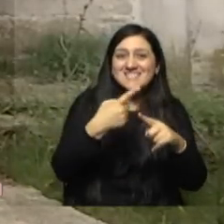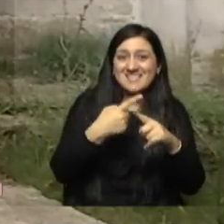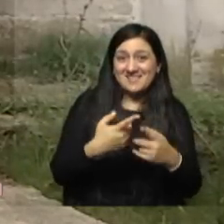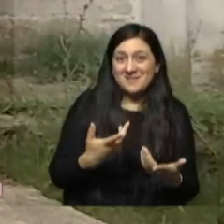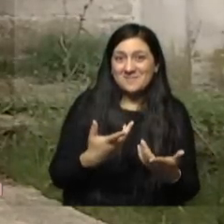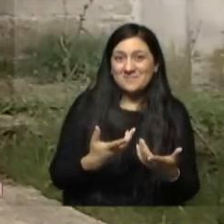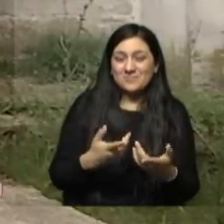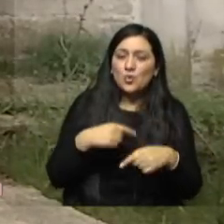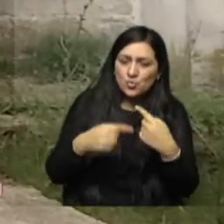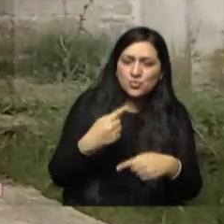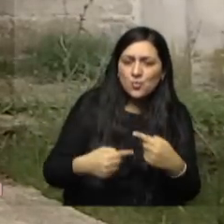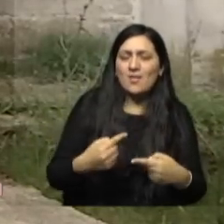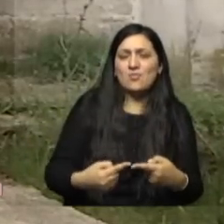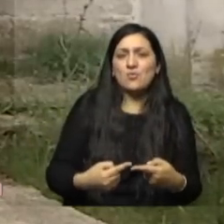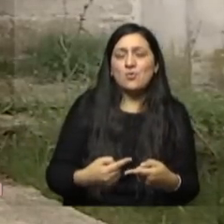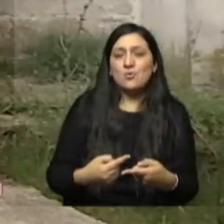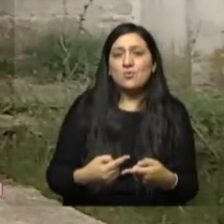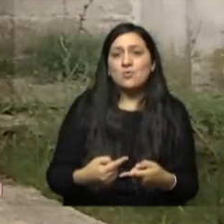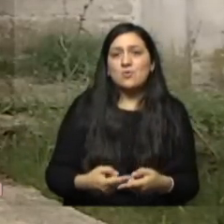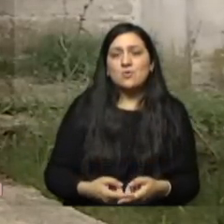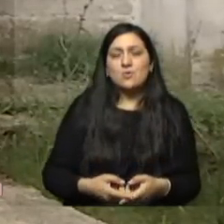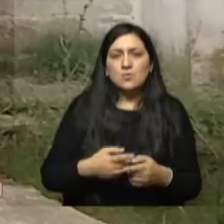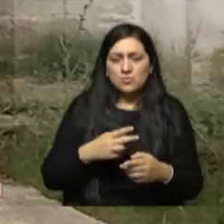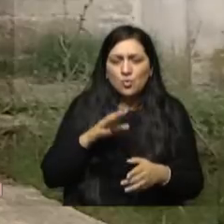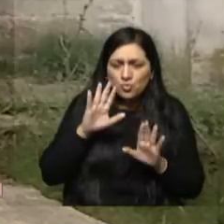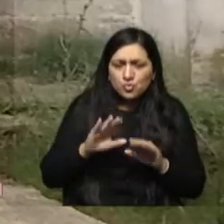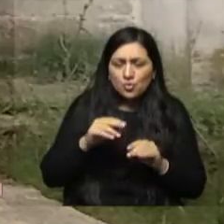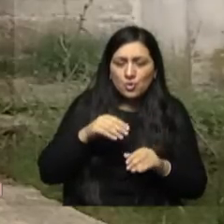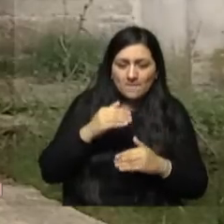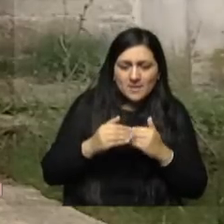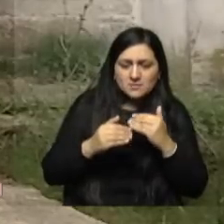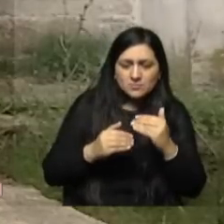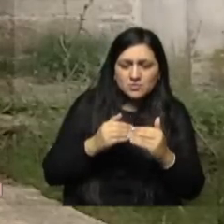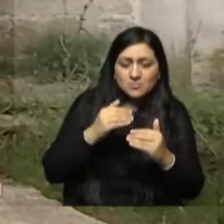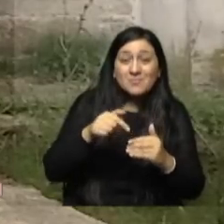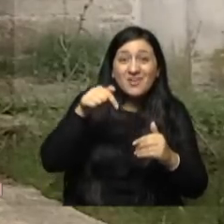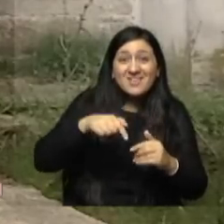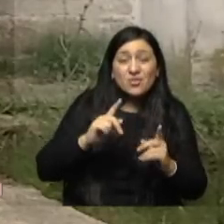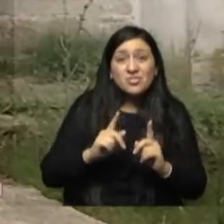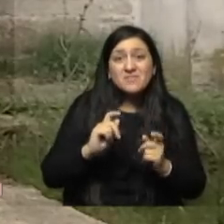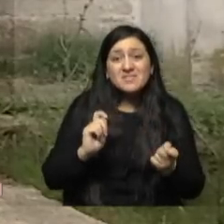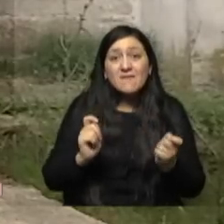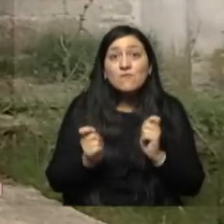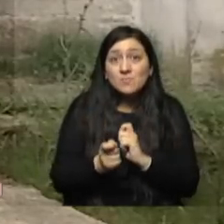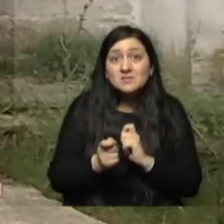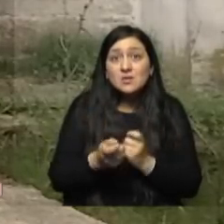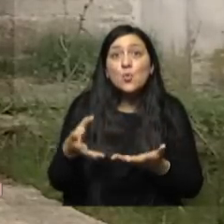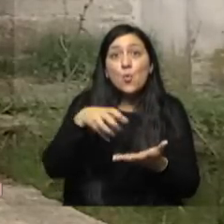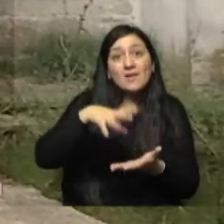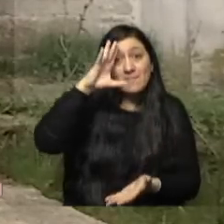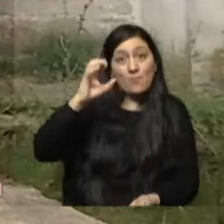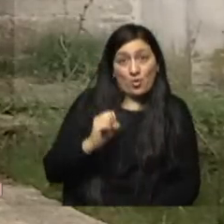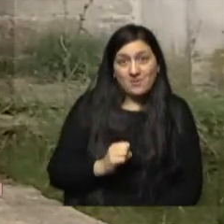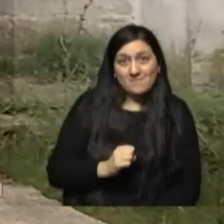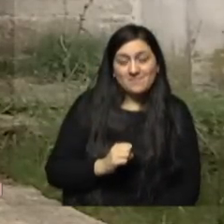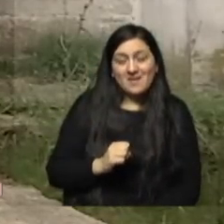sea, siguiendo rigurosos pasos, esto se tiene que transformar en un sitio de memoria. Y